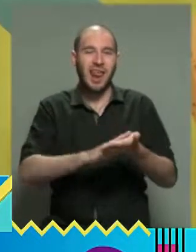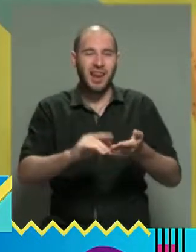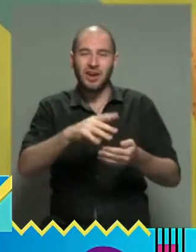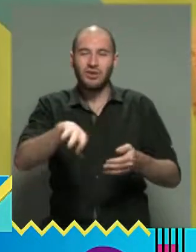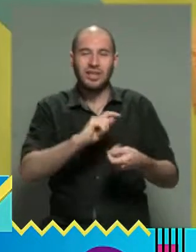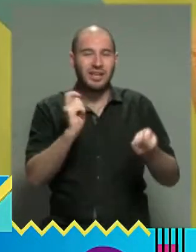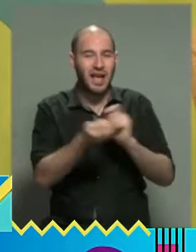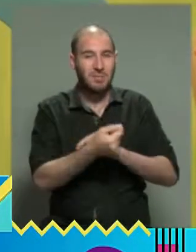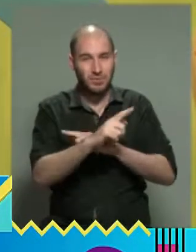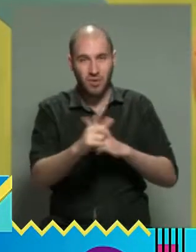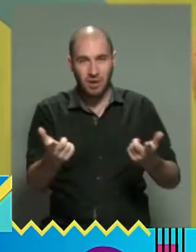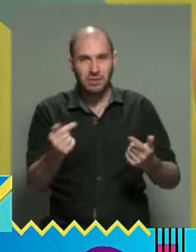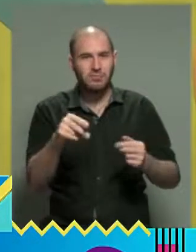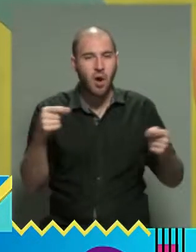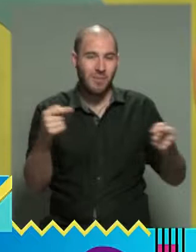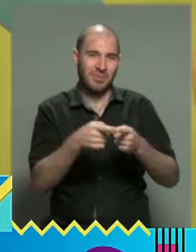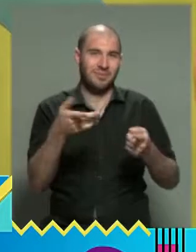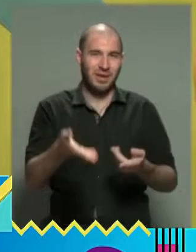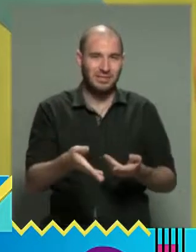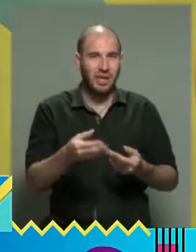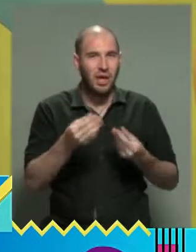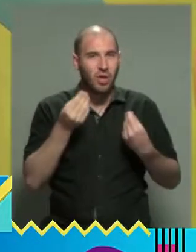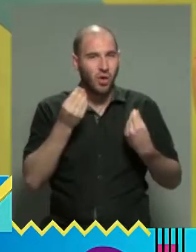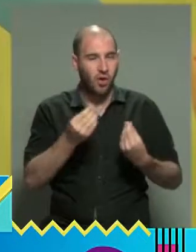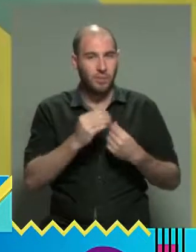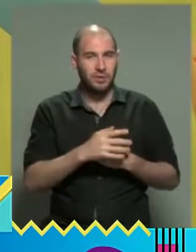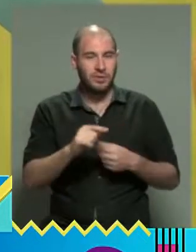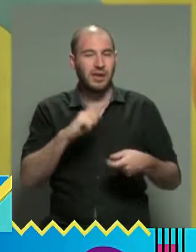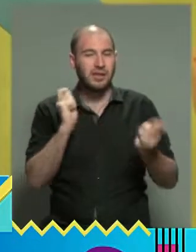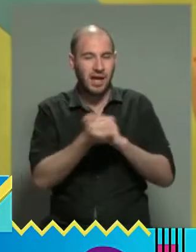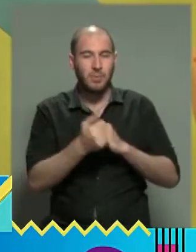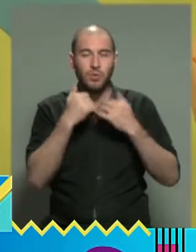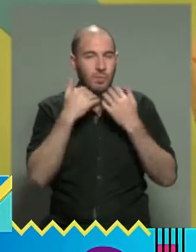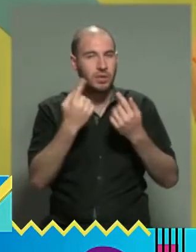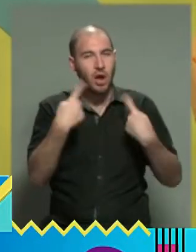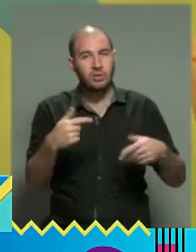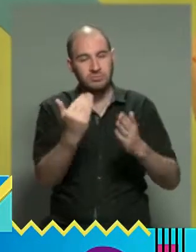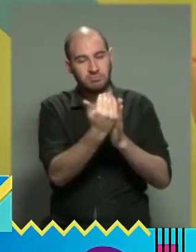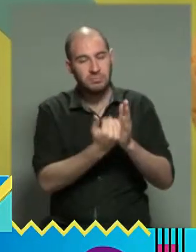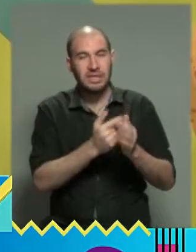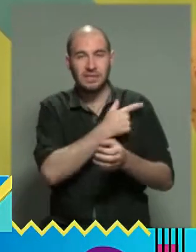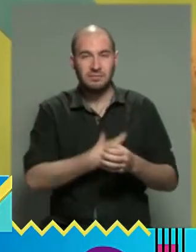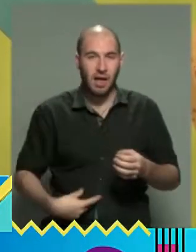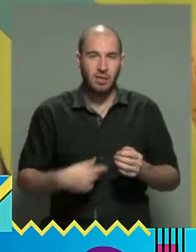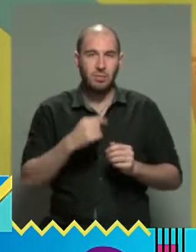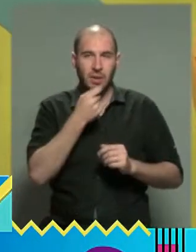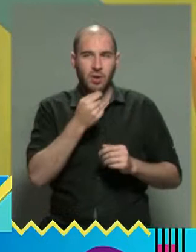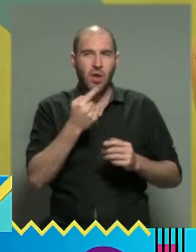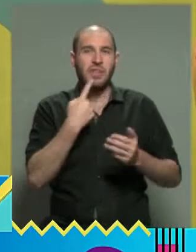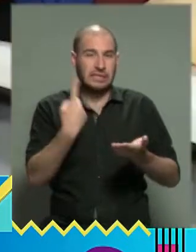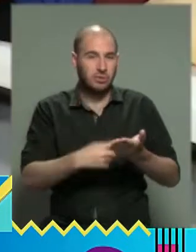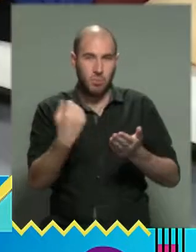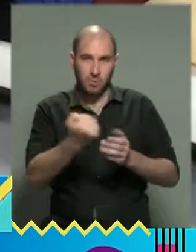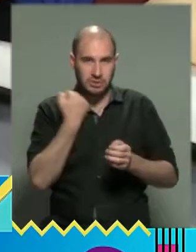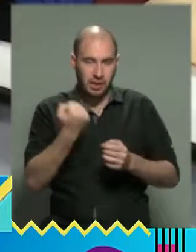concreta de la gente, y lo que hay que buscar es eso, digamos, cómo se modifica más allá de acciones concretas del Estado, que pueden ser medidas